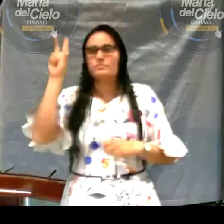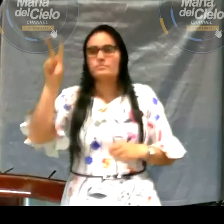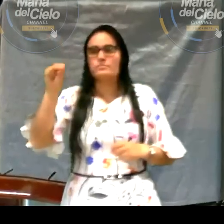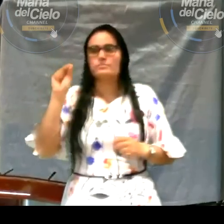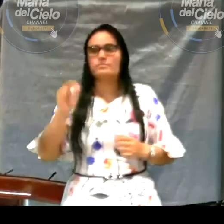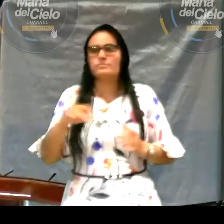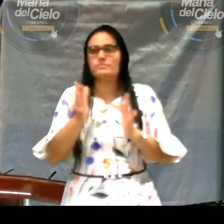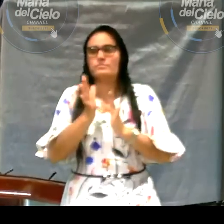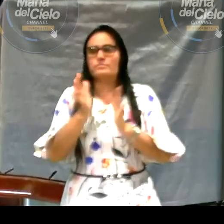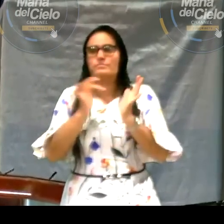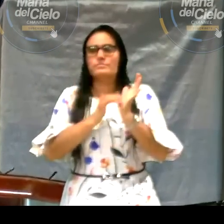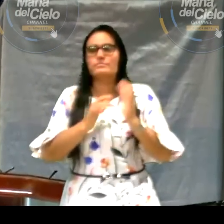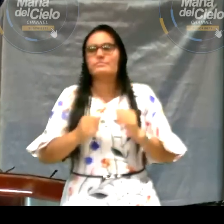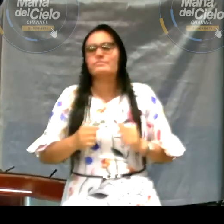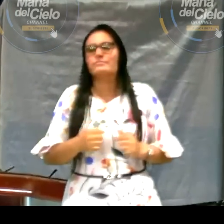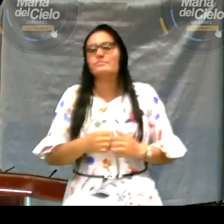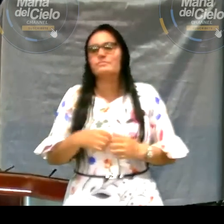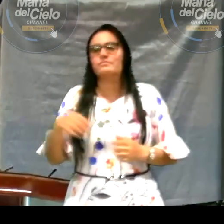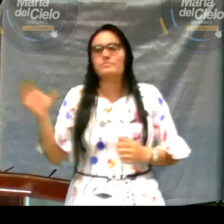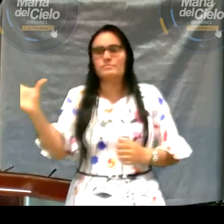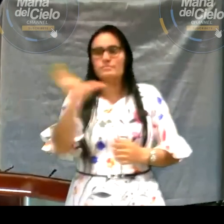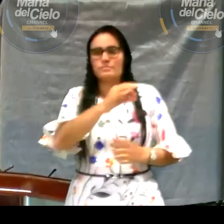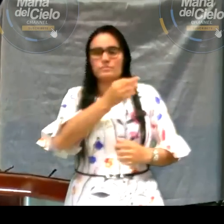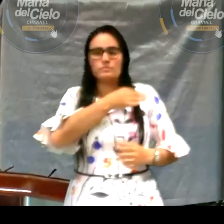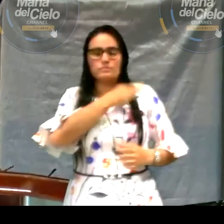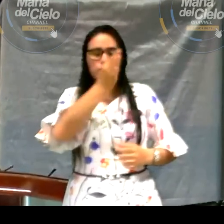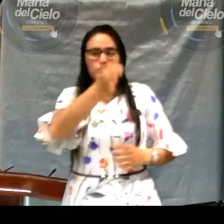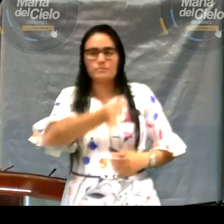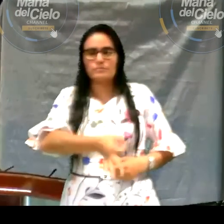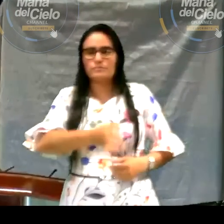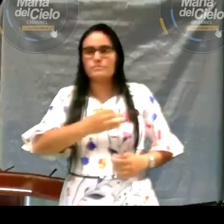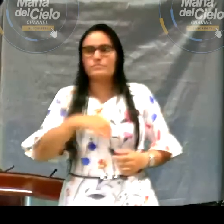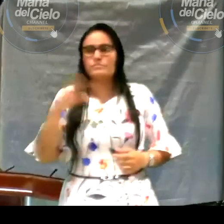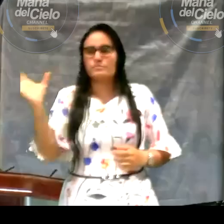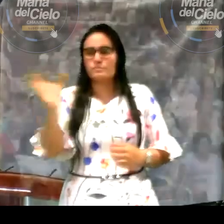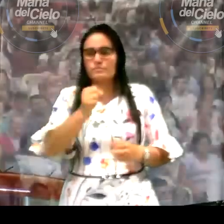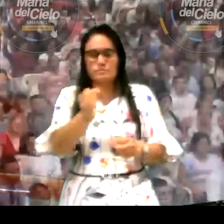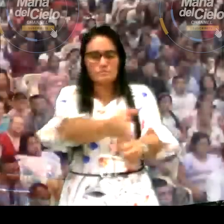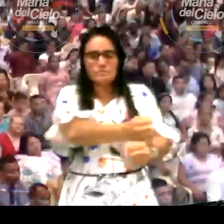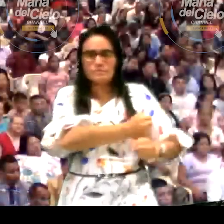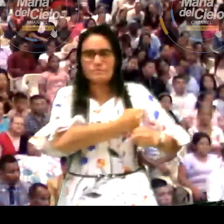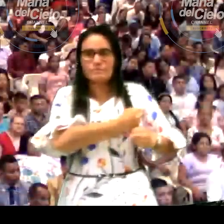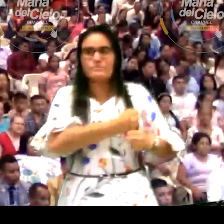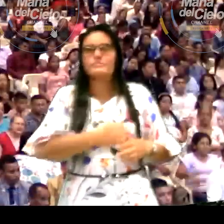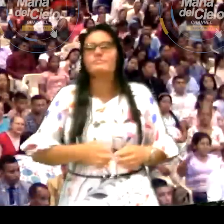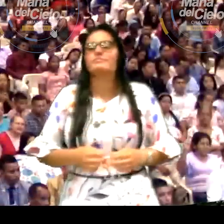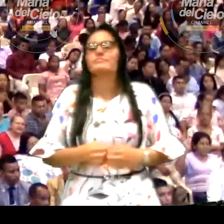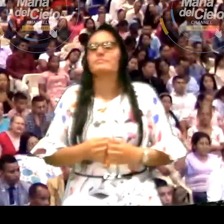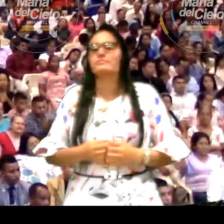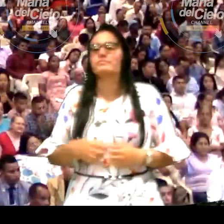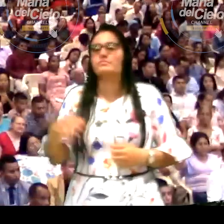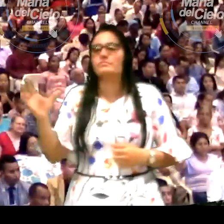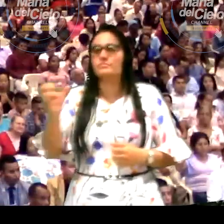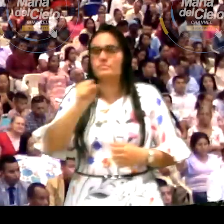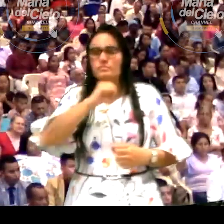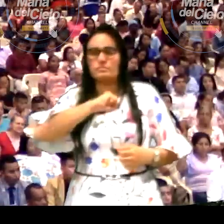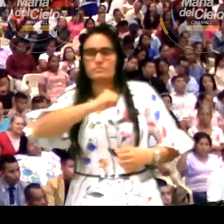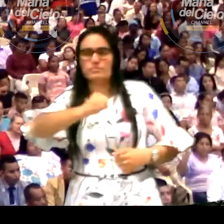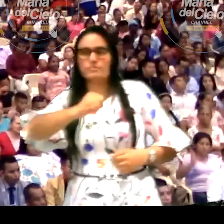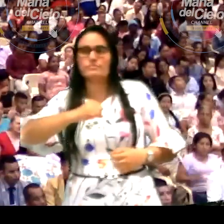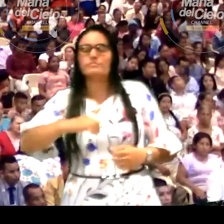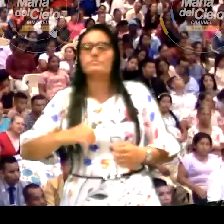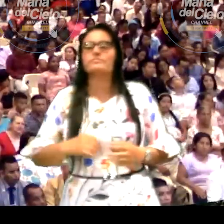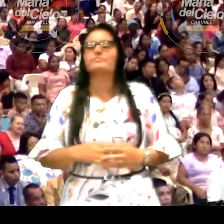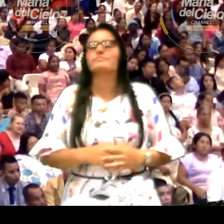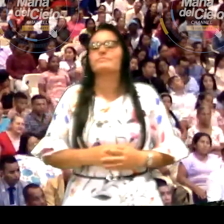el Dios de toda verdad. El Dios de todo poder. El Dios de toda autoridad. A ver,